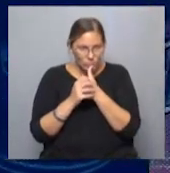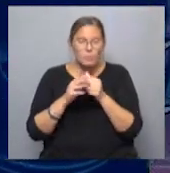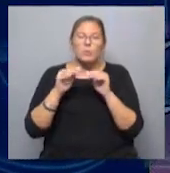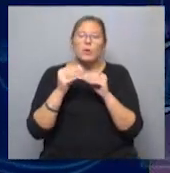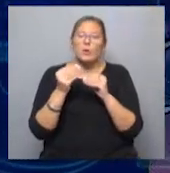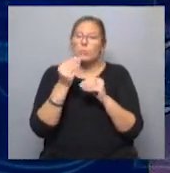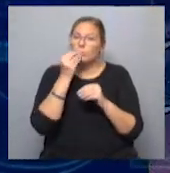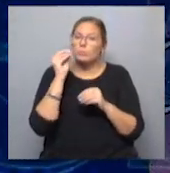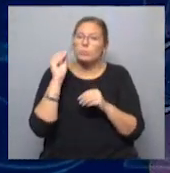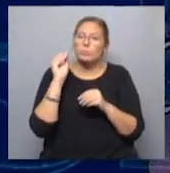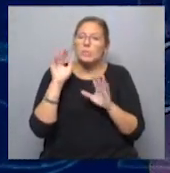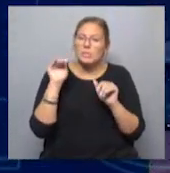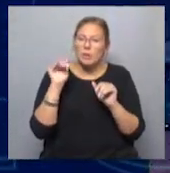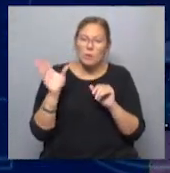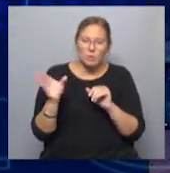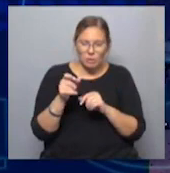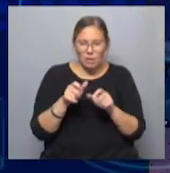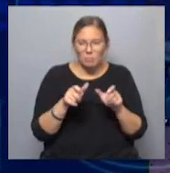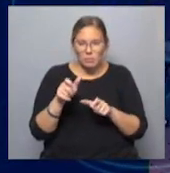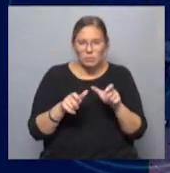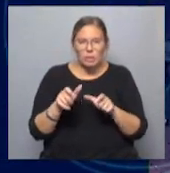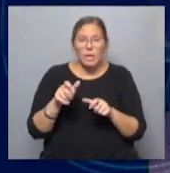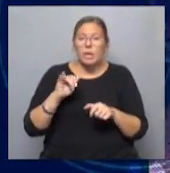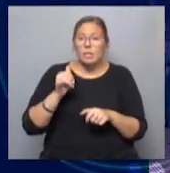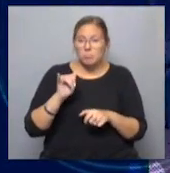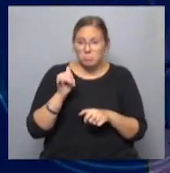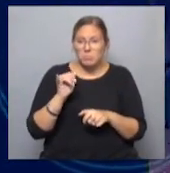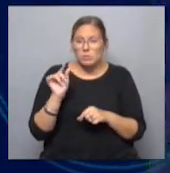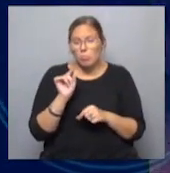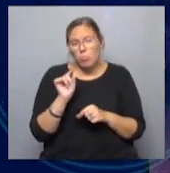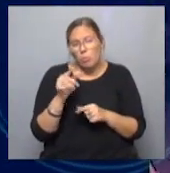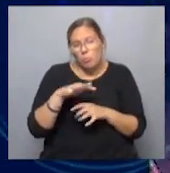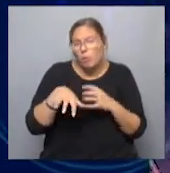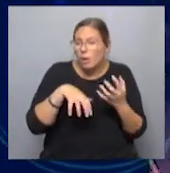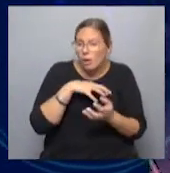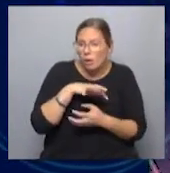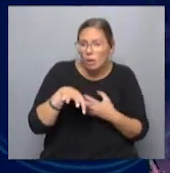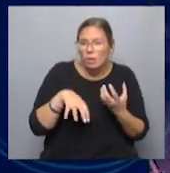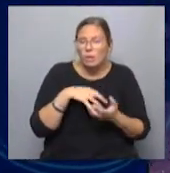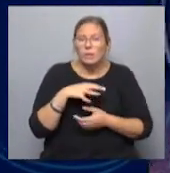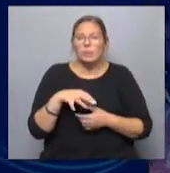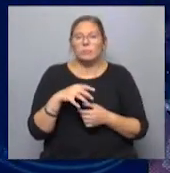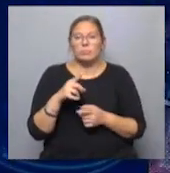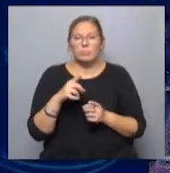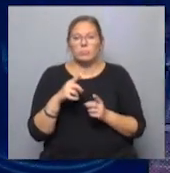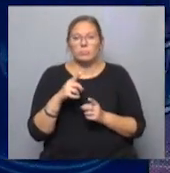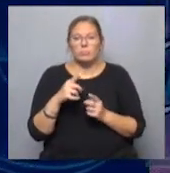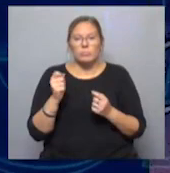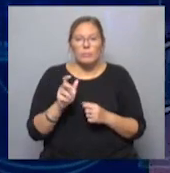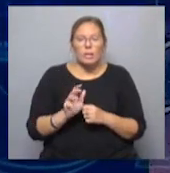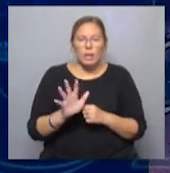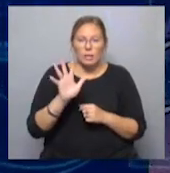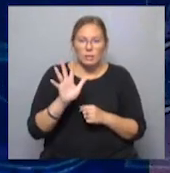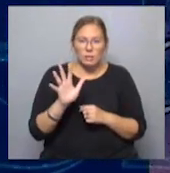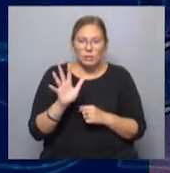saludo a todas y a todos también. Y sí, va a haber un poco de todo, ¿no? Lo que de alguna manera caracteriza